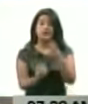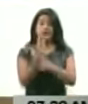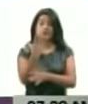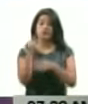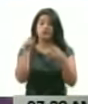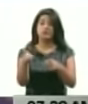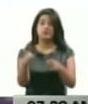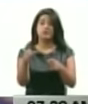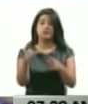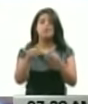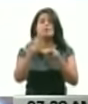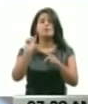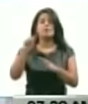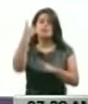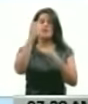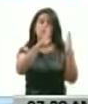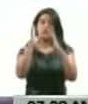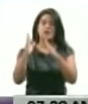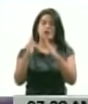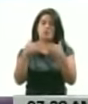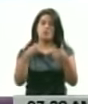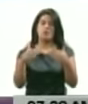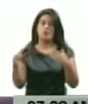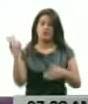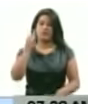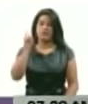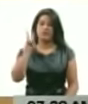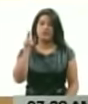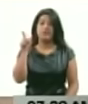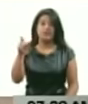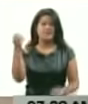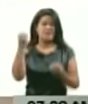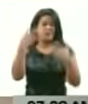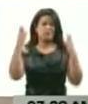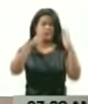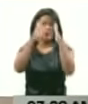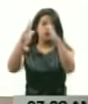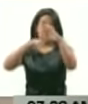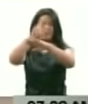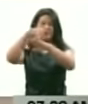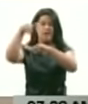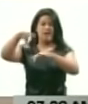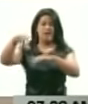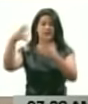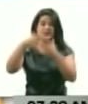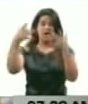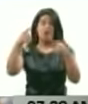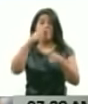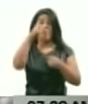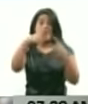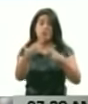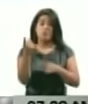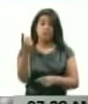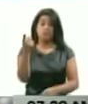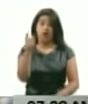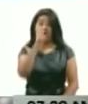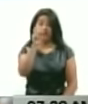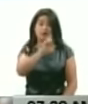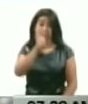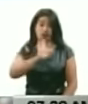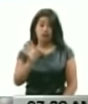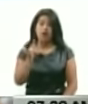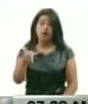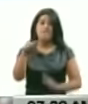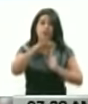decías, de la primera biblioteca pública del país. Y por supuesto la Biblioteca Nacional cumple y se conmemora un año más. Toda una programación dispuesta para